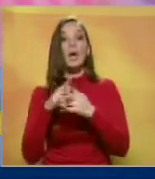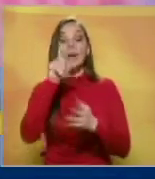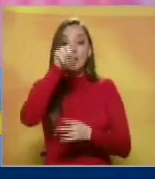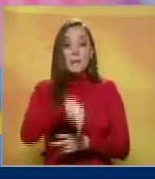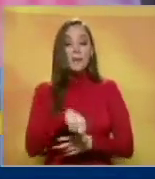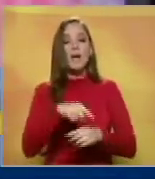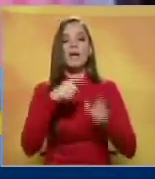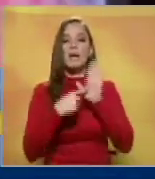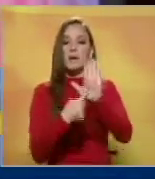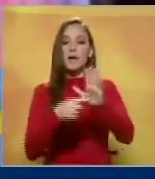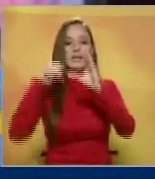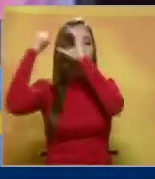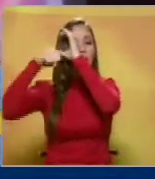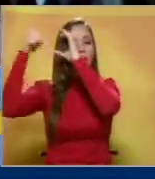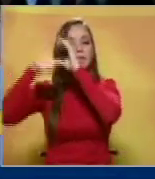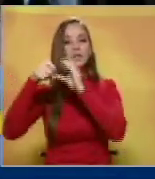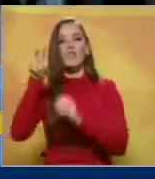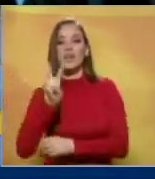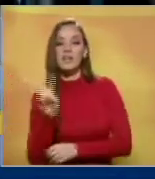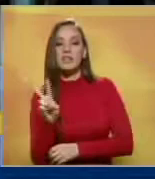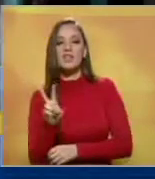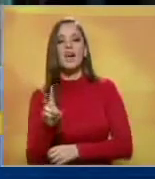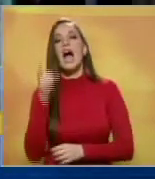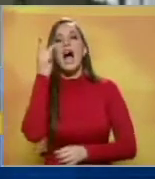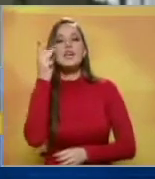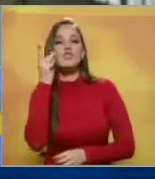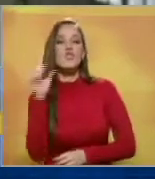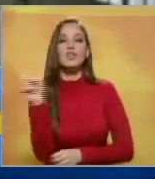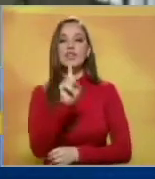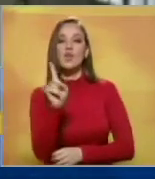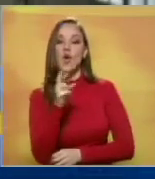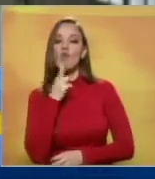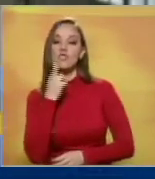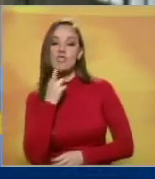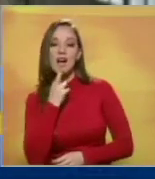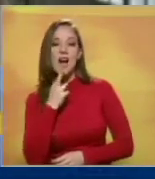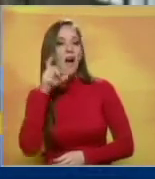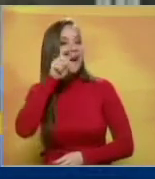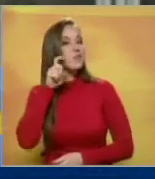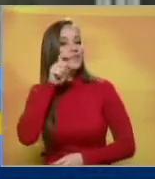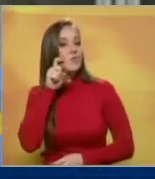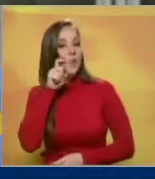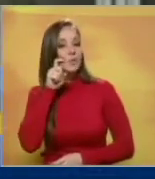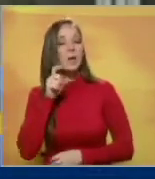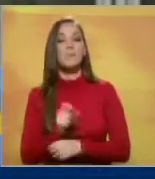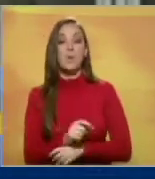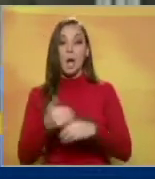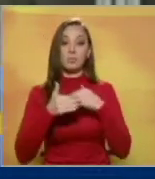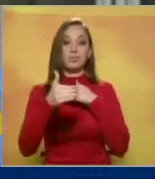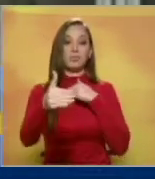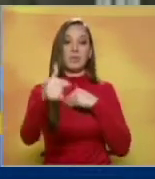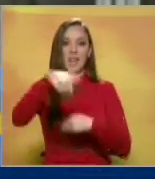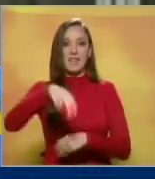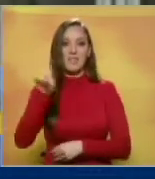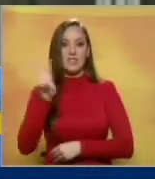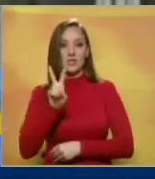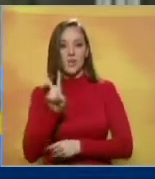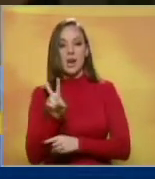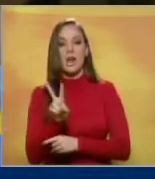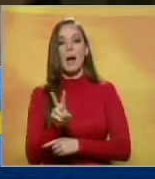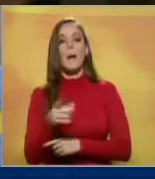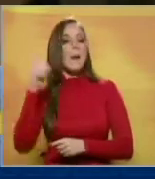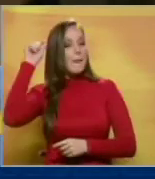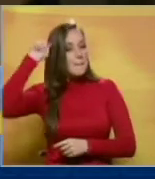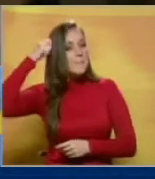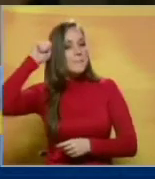venezolanas en cannes como azulino esta empresa de miguel ferrary la distancia más larga del claudia pintó letras p lo